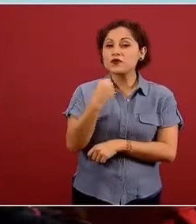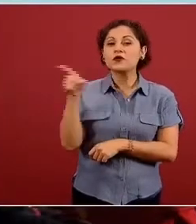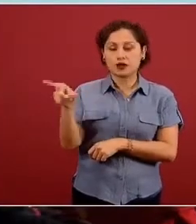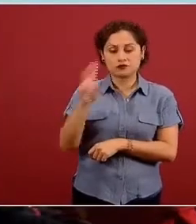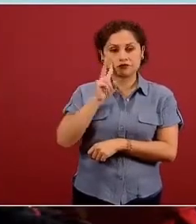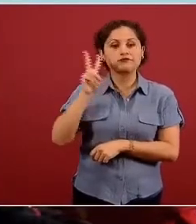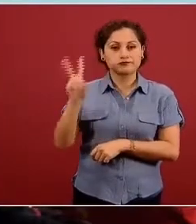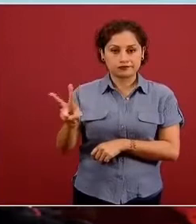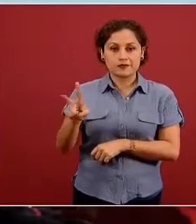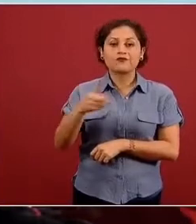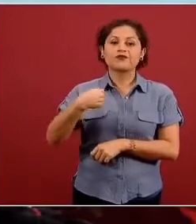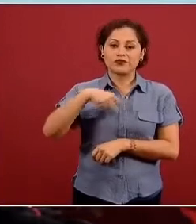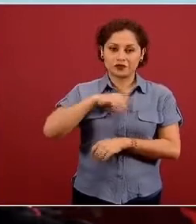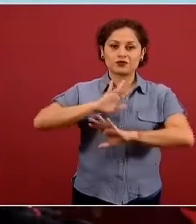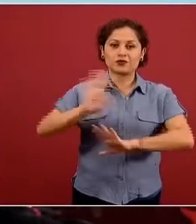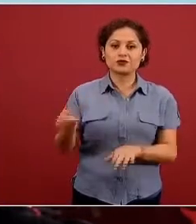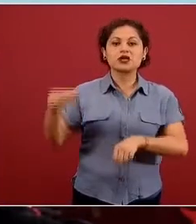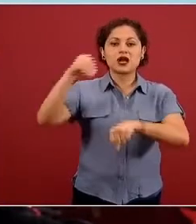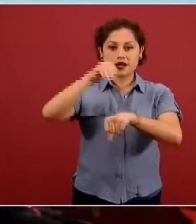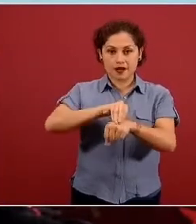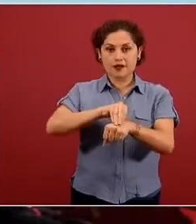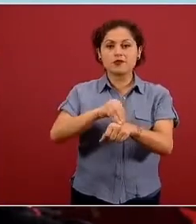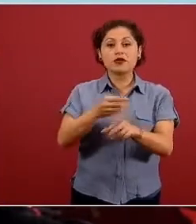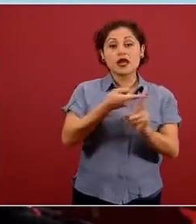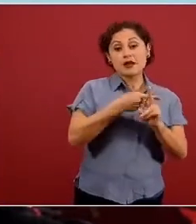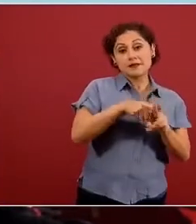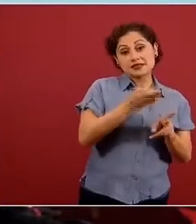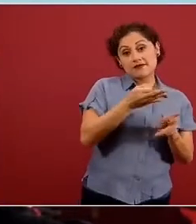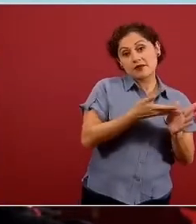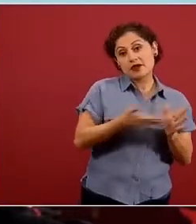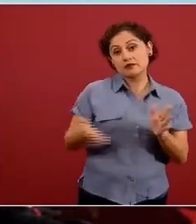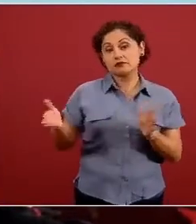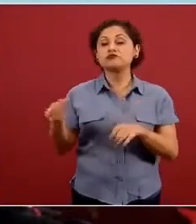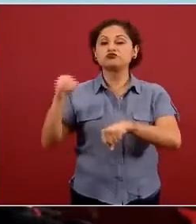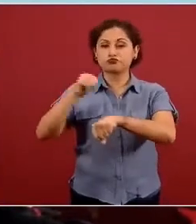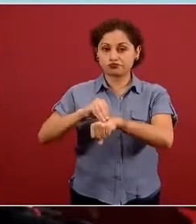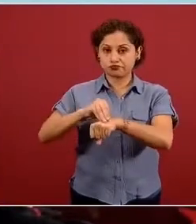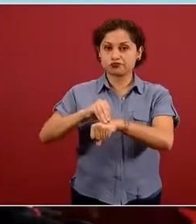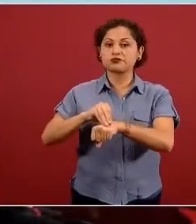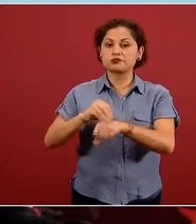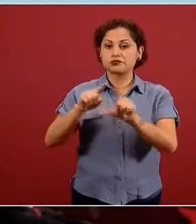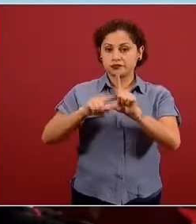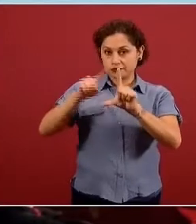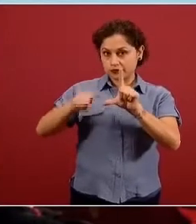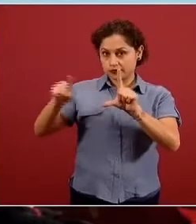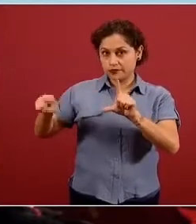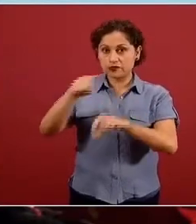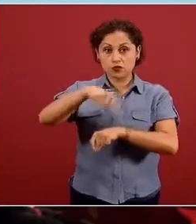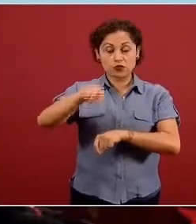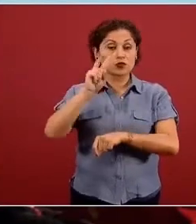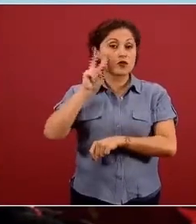ahora la hemos puesto desde el inicio del año o desde el inicio del mes de febrero y vamos a estar mostrando esto porque en un momento